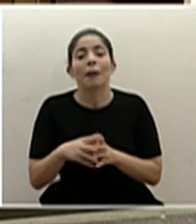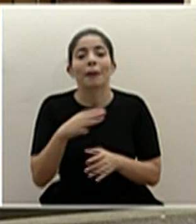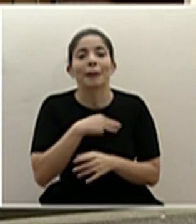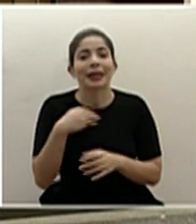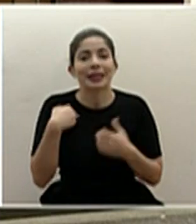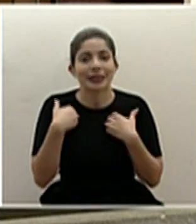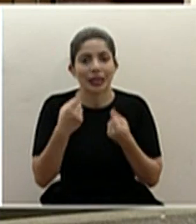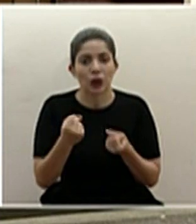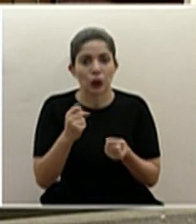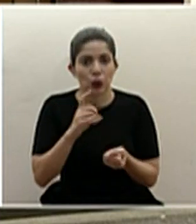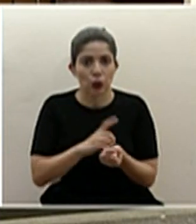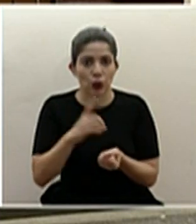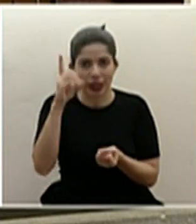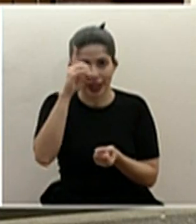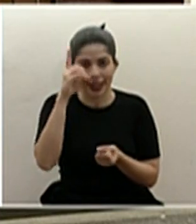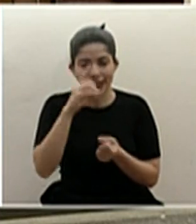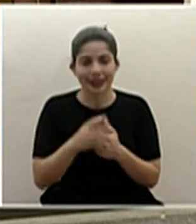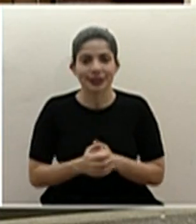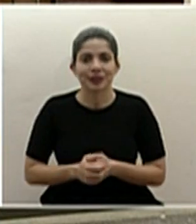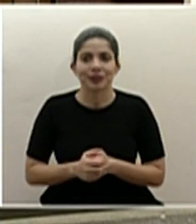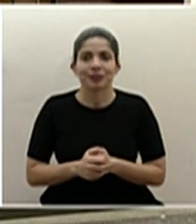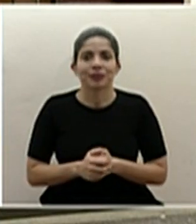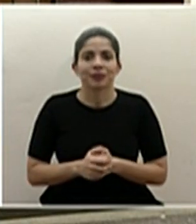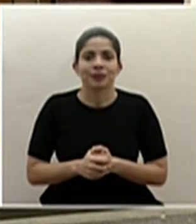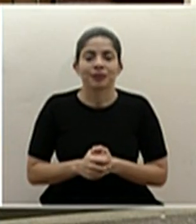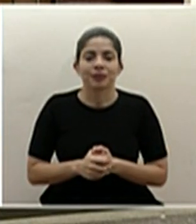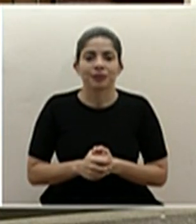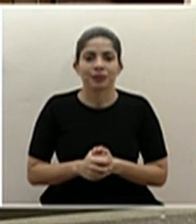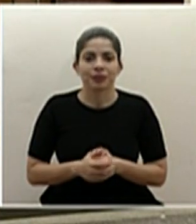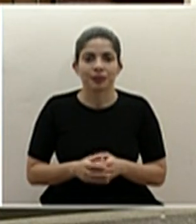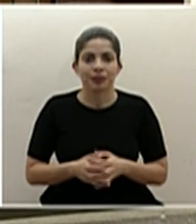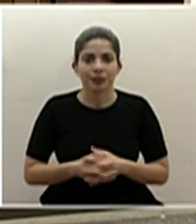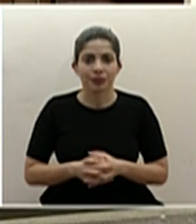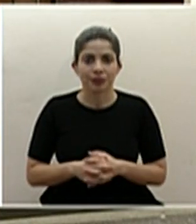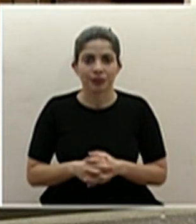Ministro de Salud, el doctor Daniel Salas.